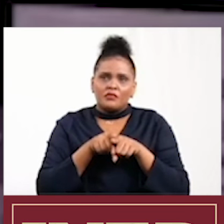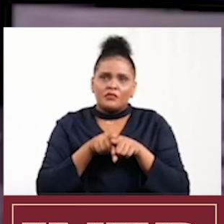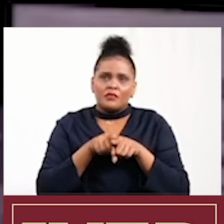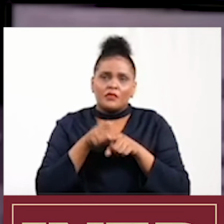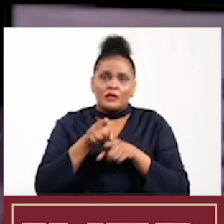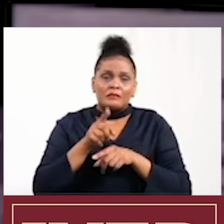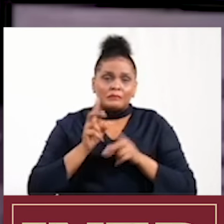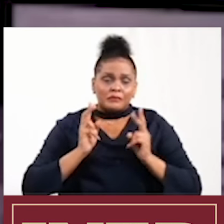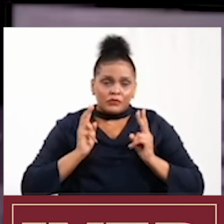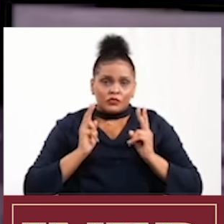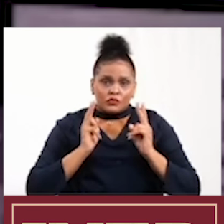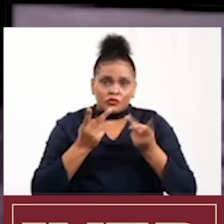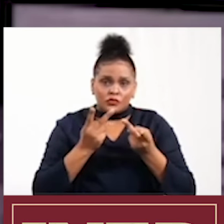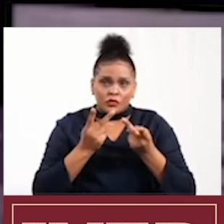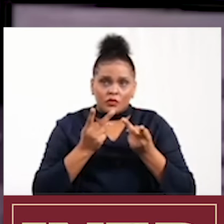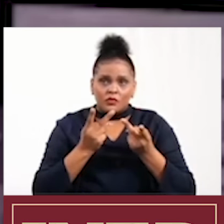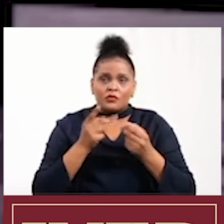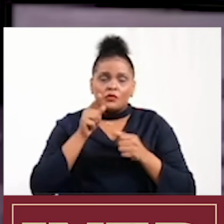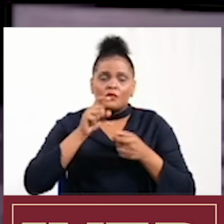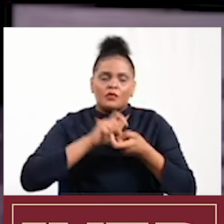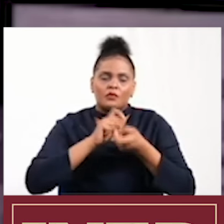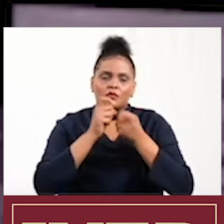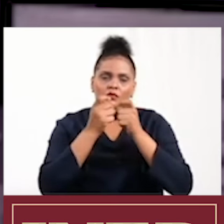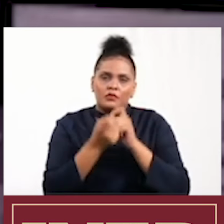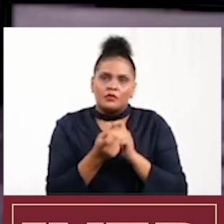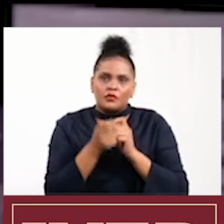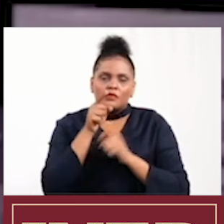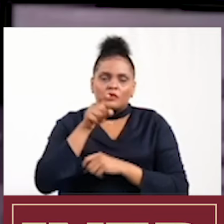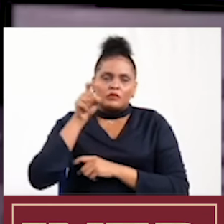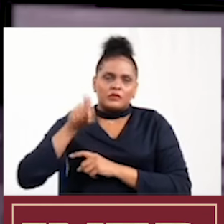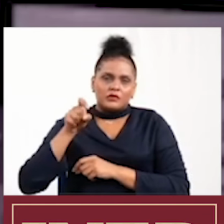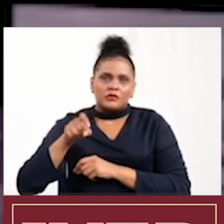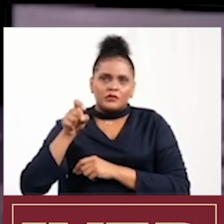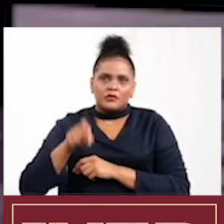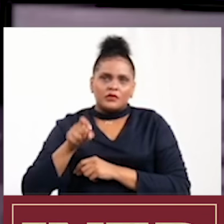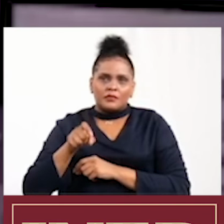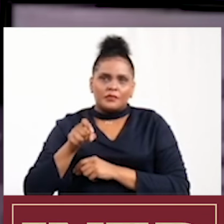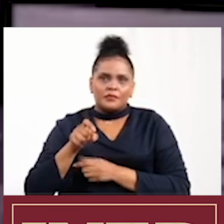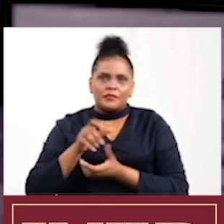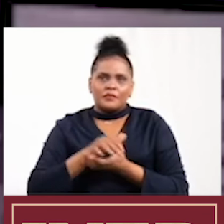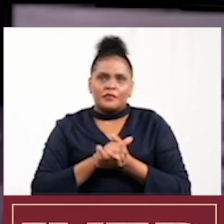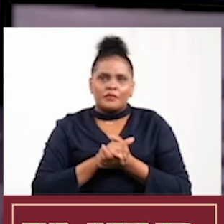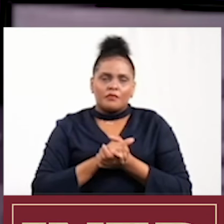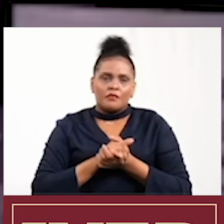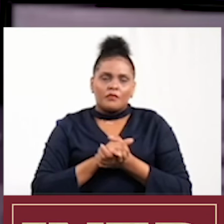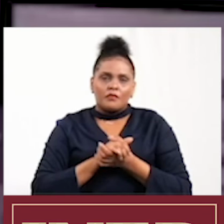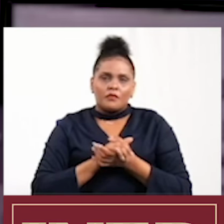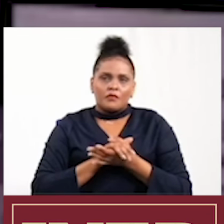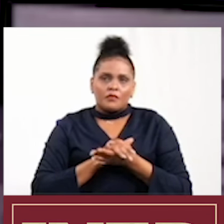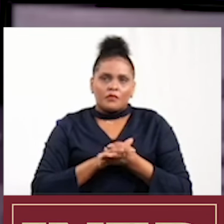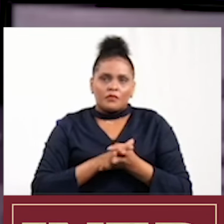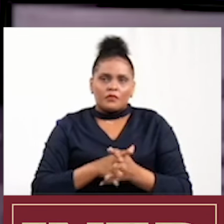voluntad necesaria para realizar los cambios necesarios de manera voluntaria